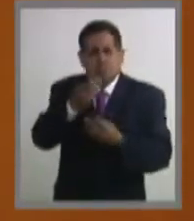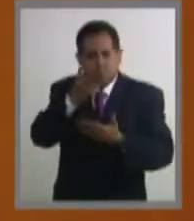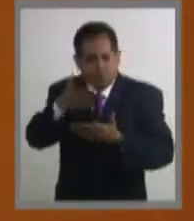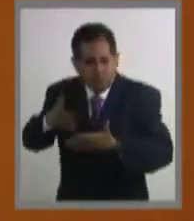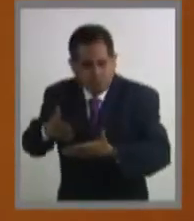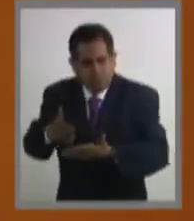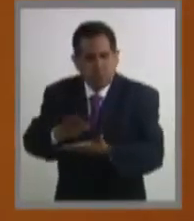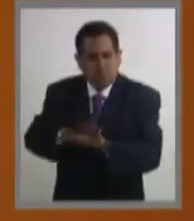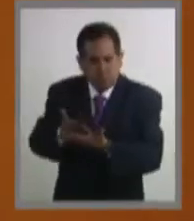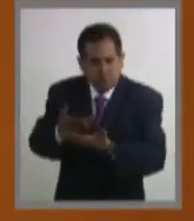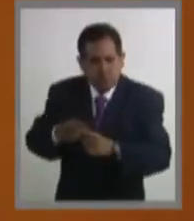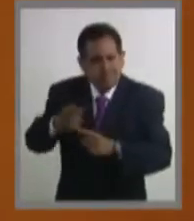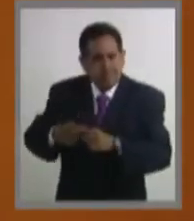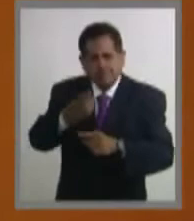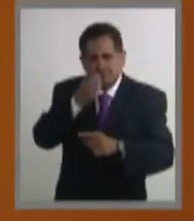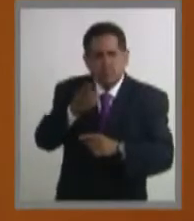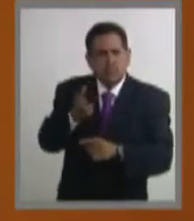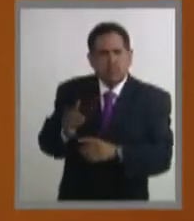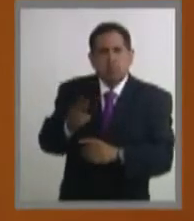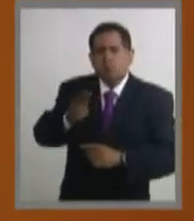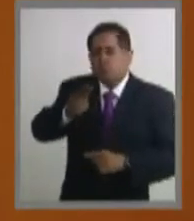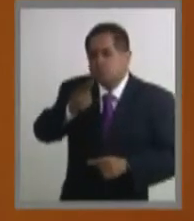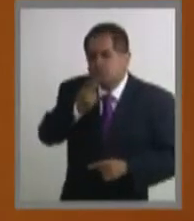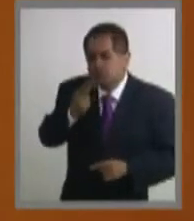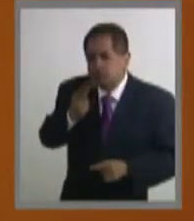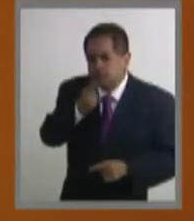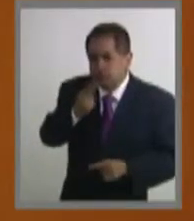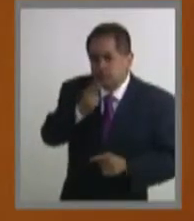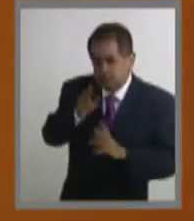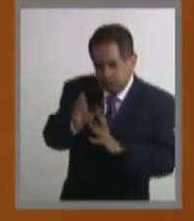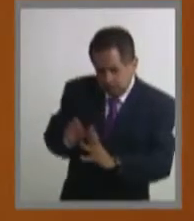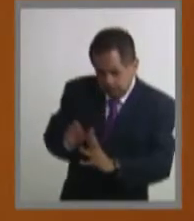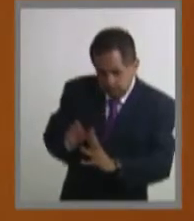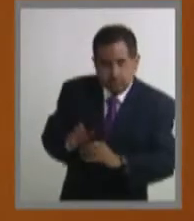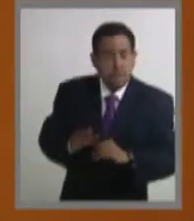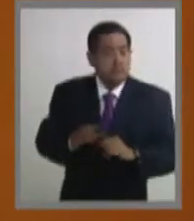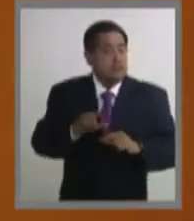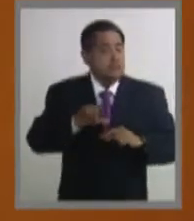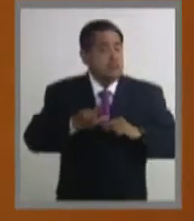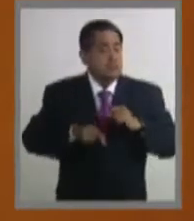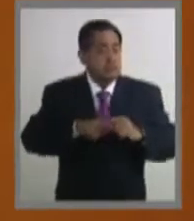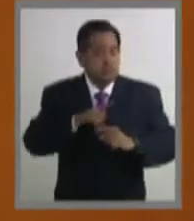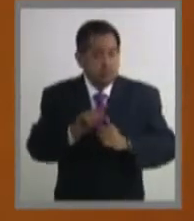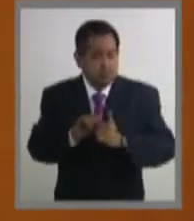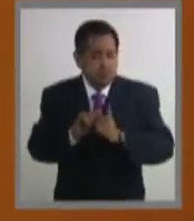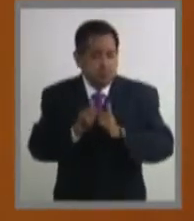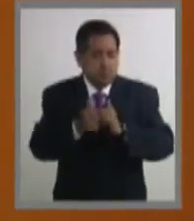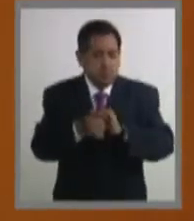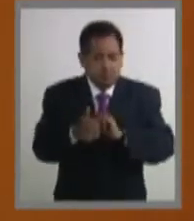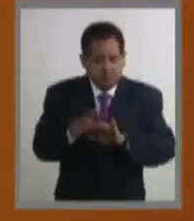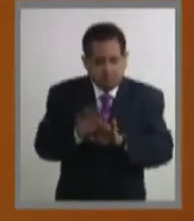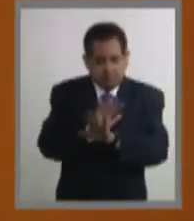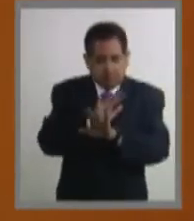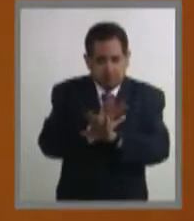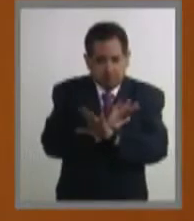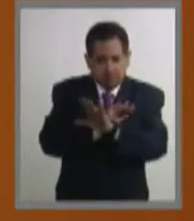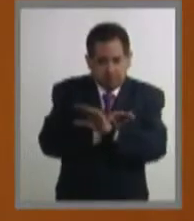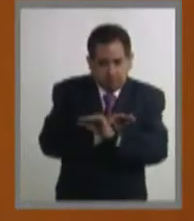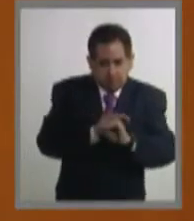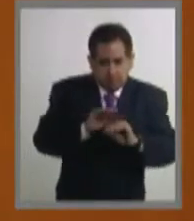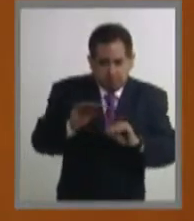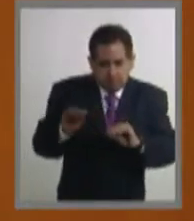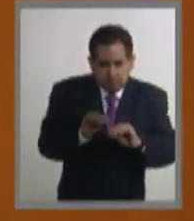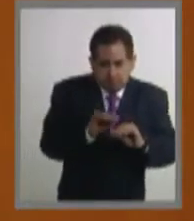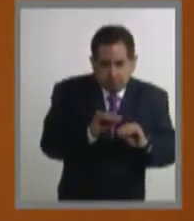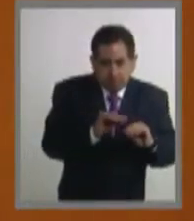sus alimentos. Y poco a poco el mundo ha ido cambiando su uso y la mayoría de las